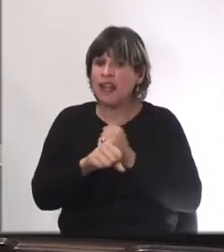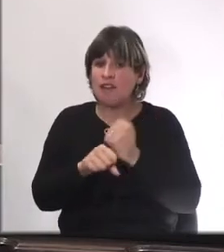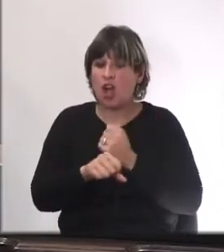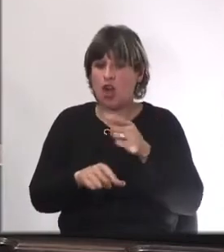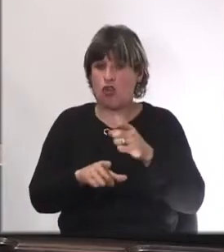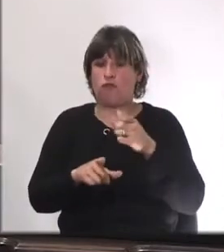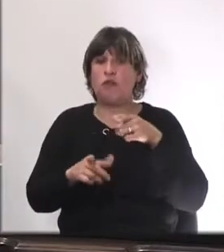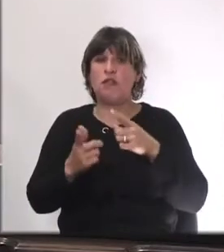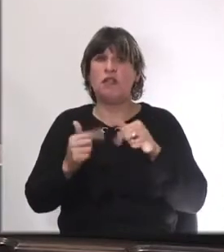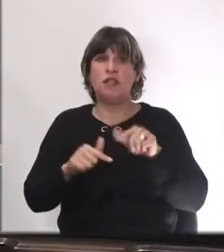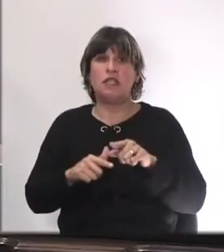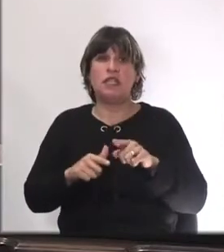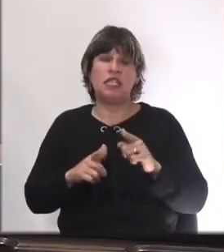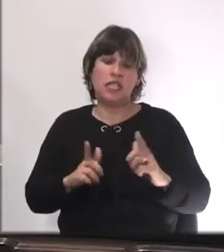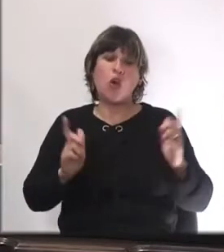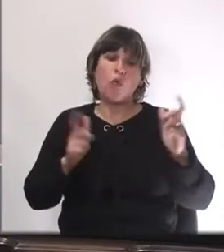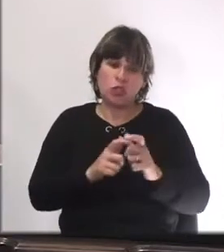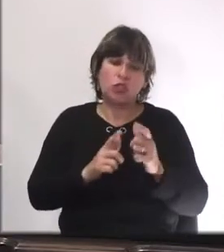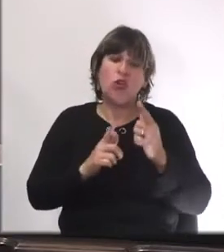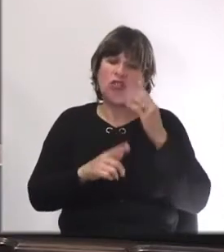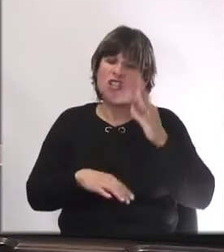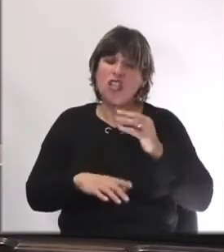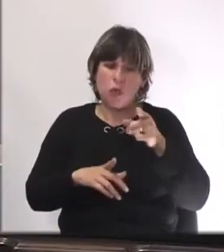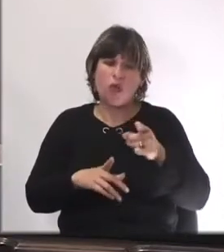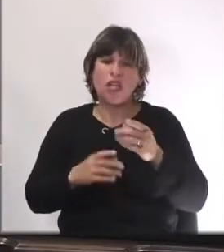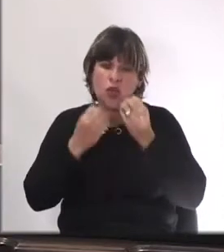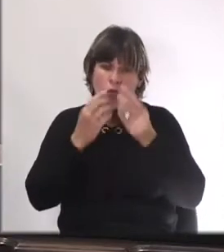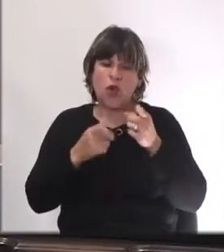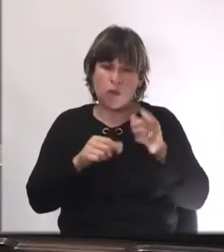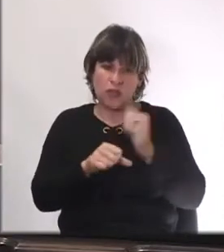más adecuado de hacerlo es comisión.